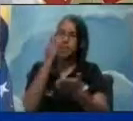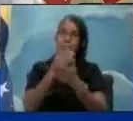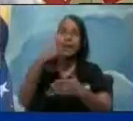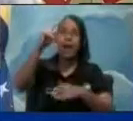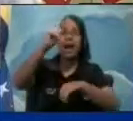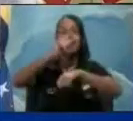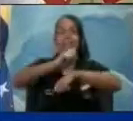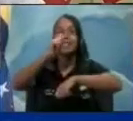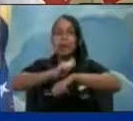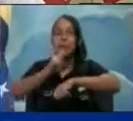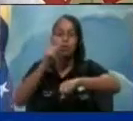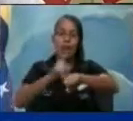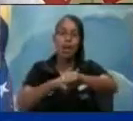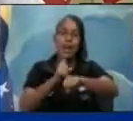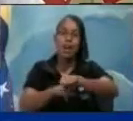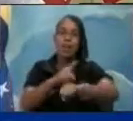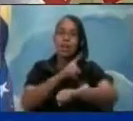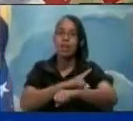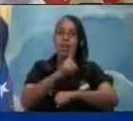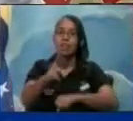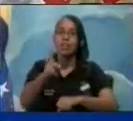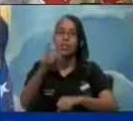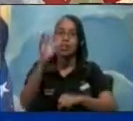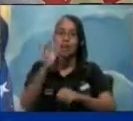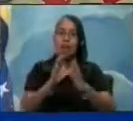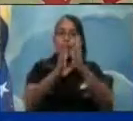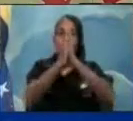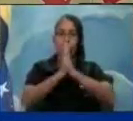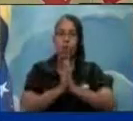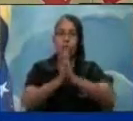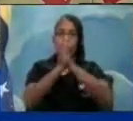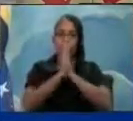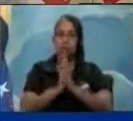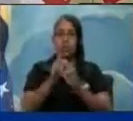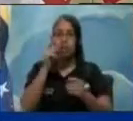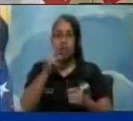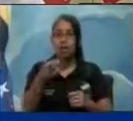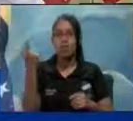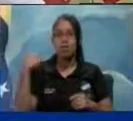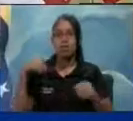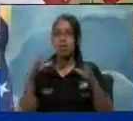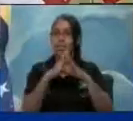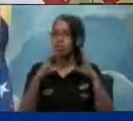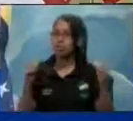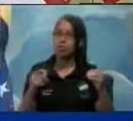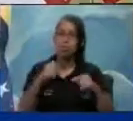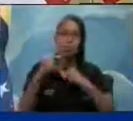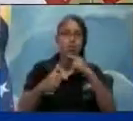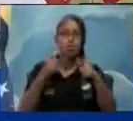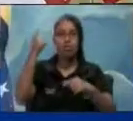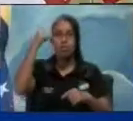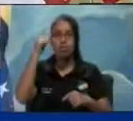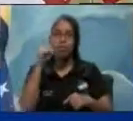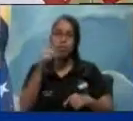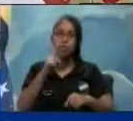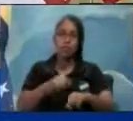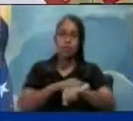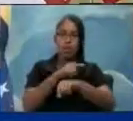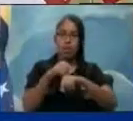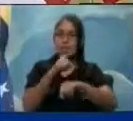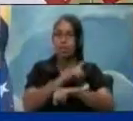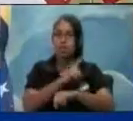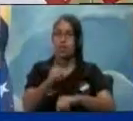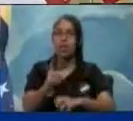la hora de la oración. Ellos tenían todos los días una hora